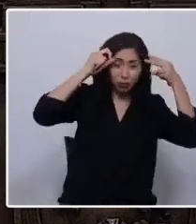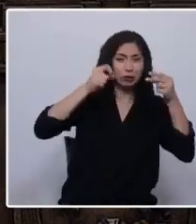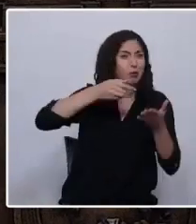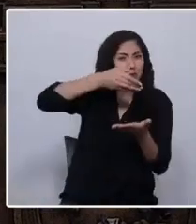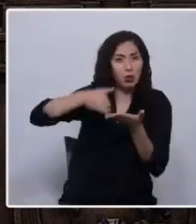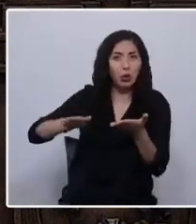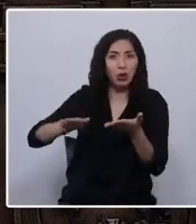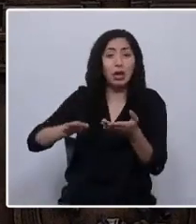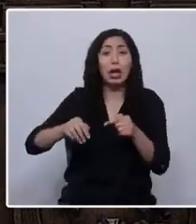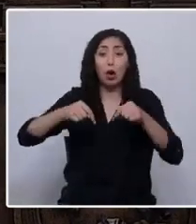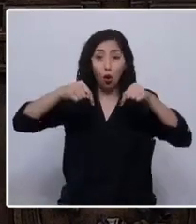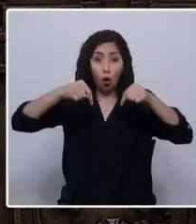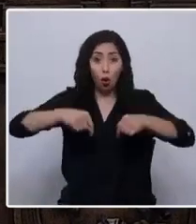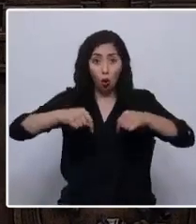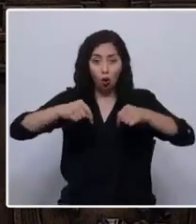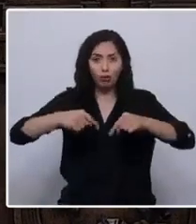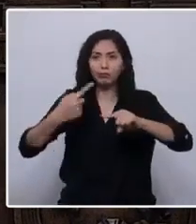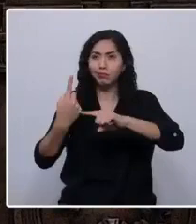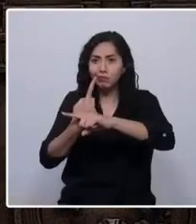Hoy hemos hablado,